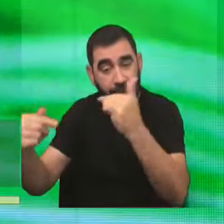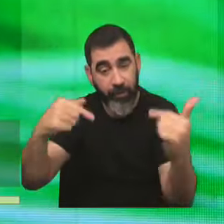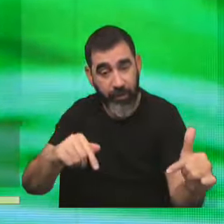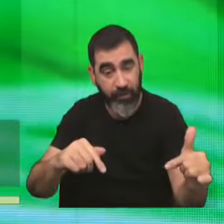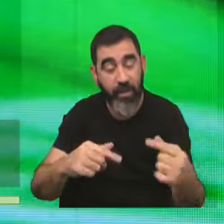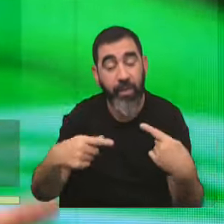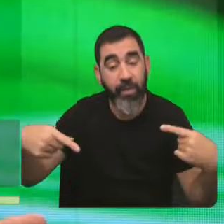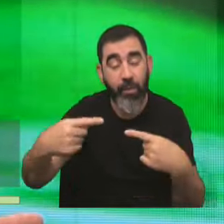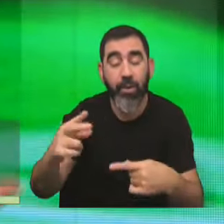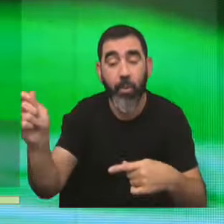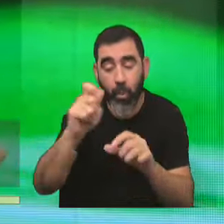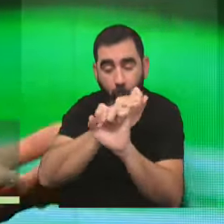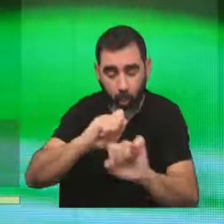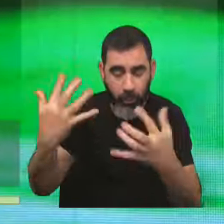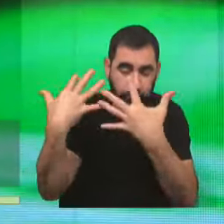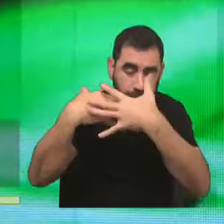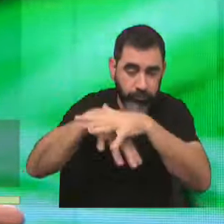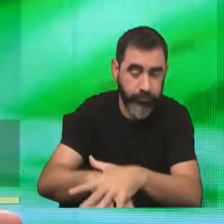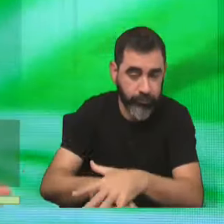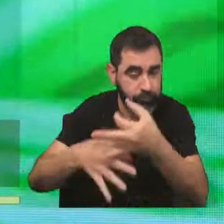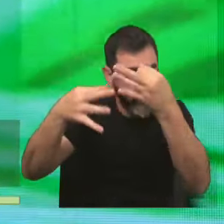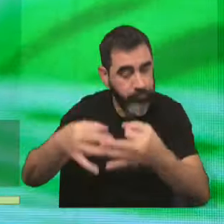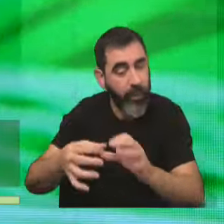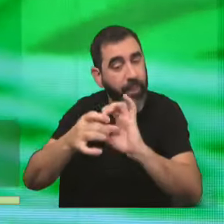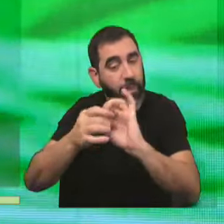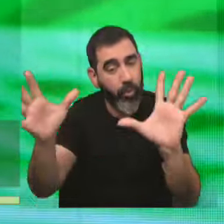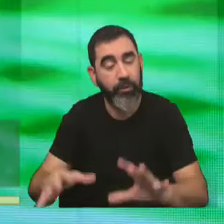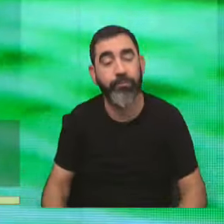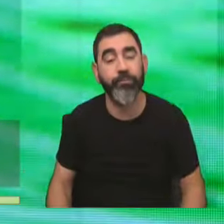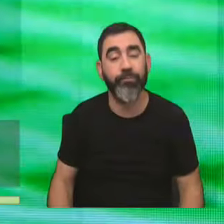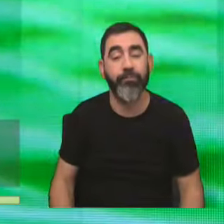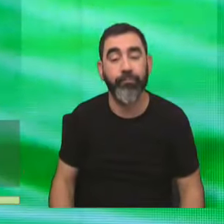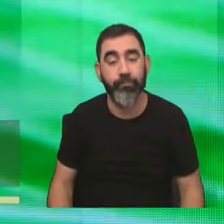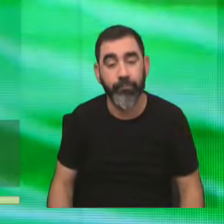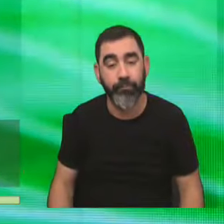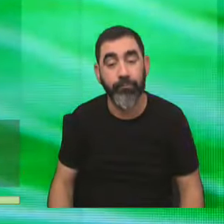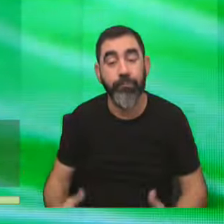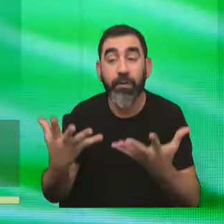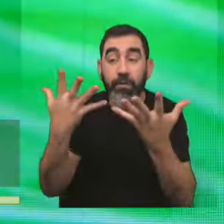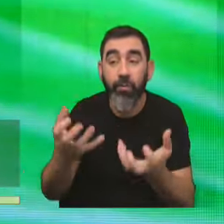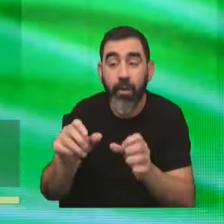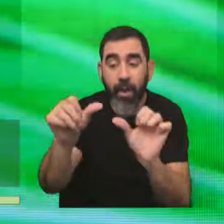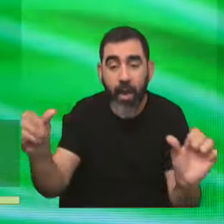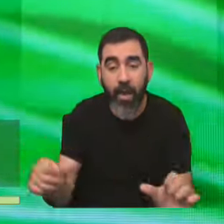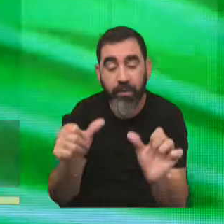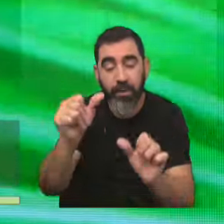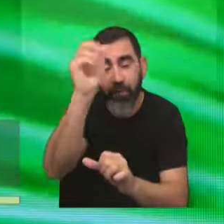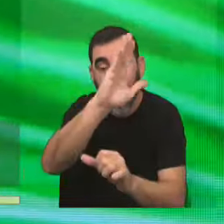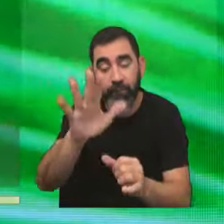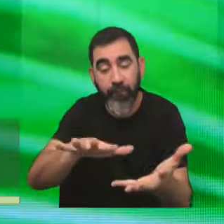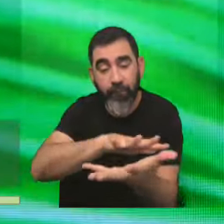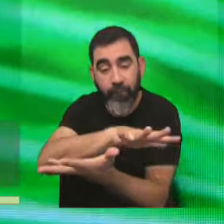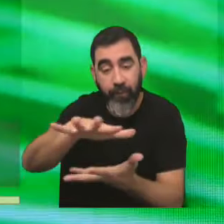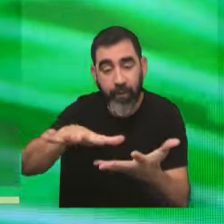debate público pueda eh ocurrir una forma más democrática es es un poco que estamos intentando hacer en los espacios de las